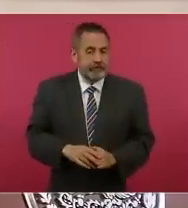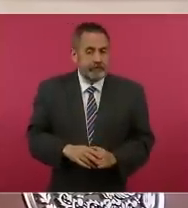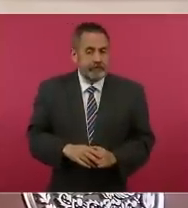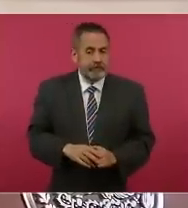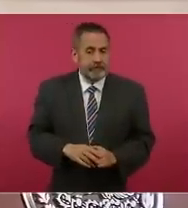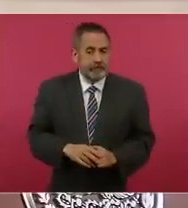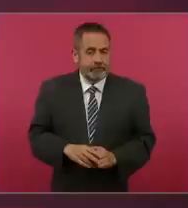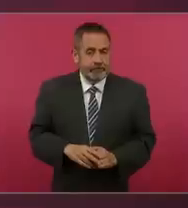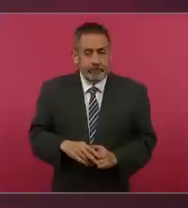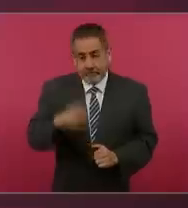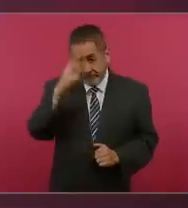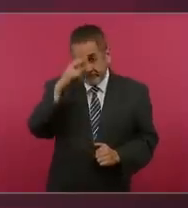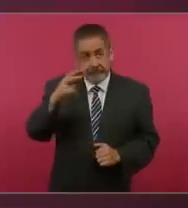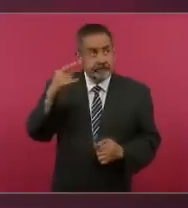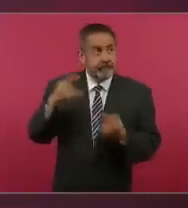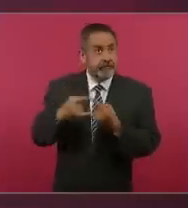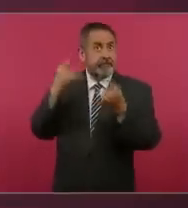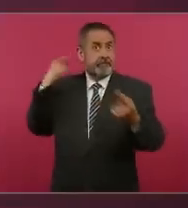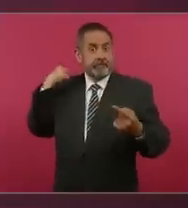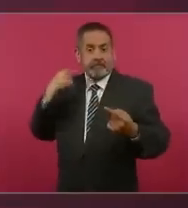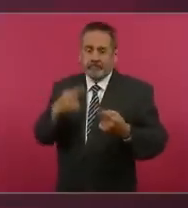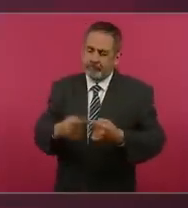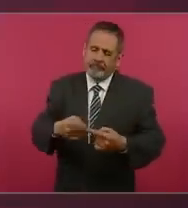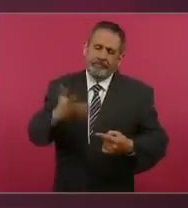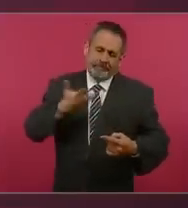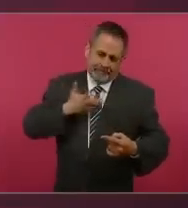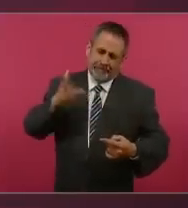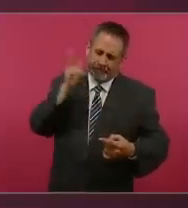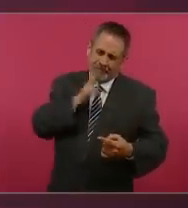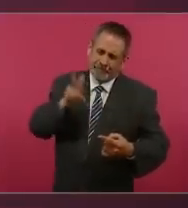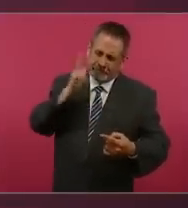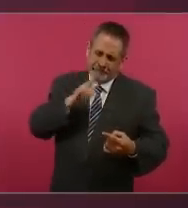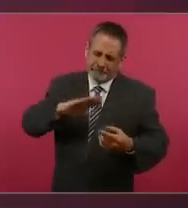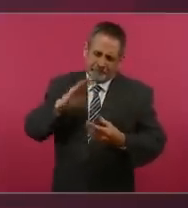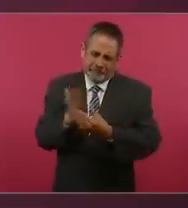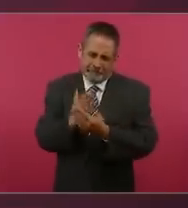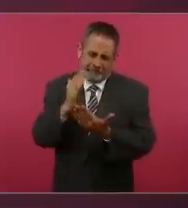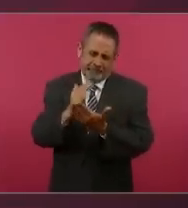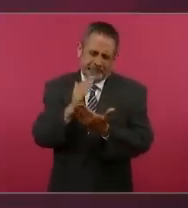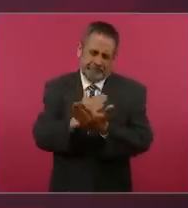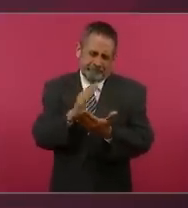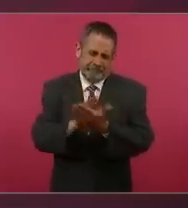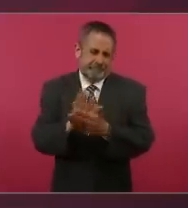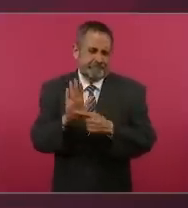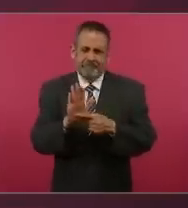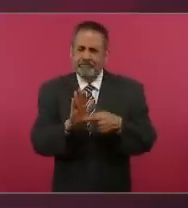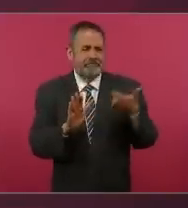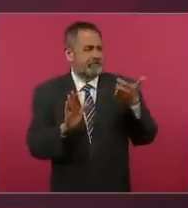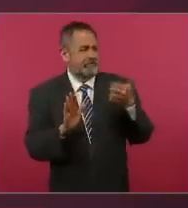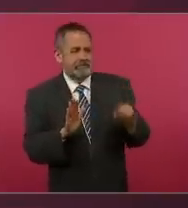hay pruebas suficiente de lo que estoy sosteniendo